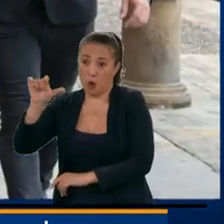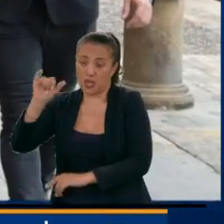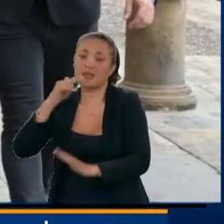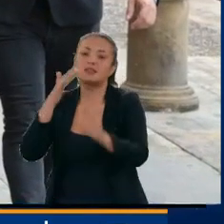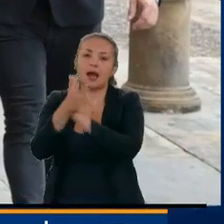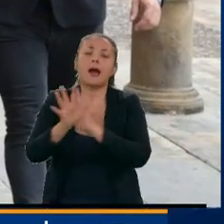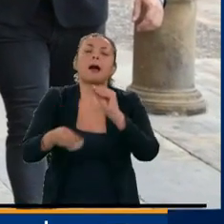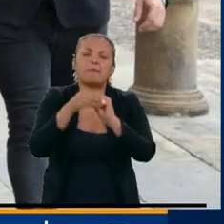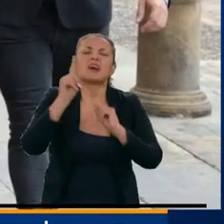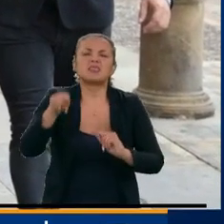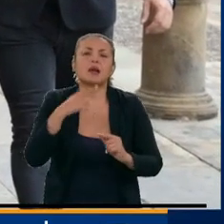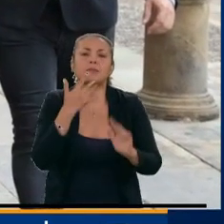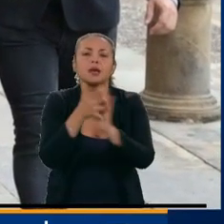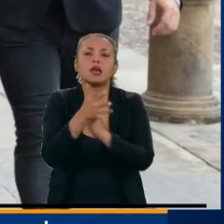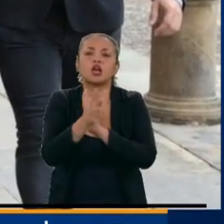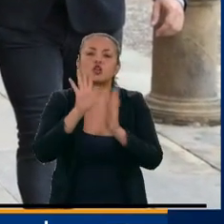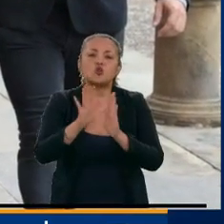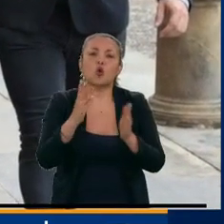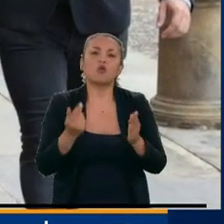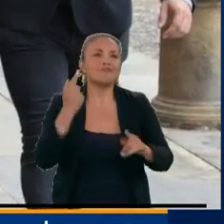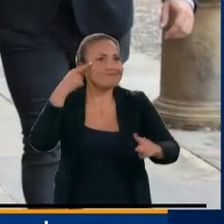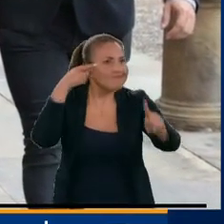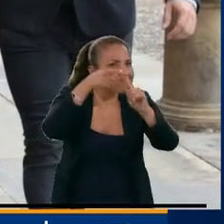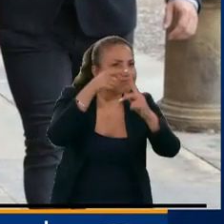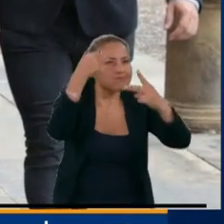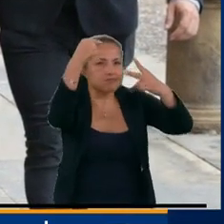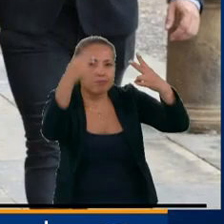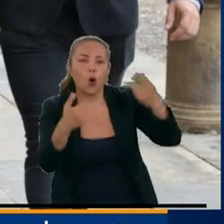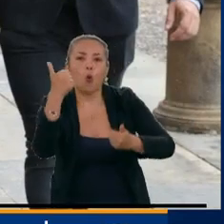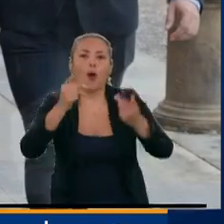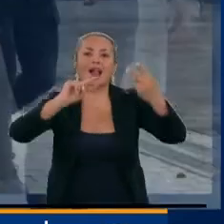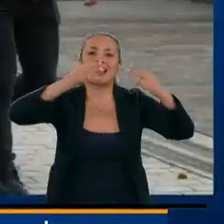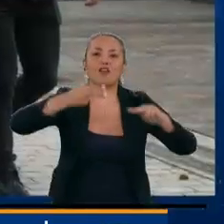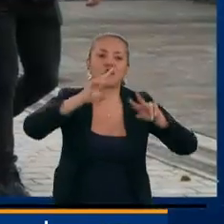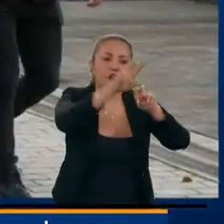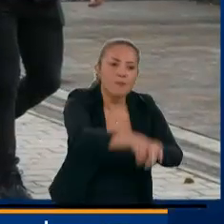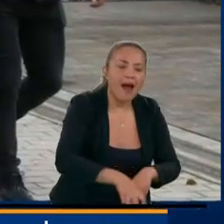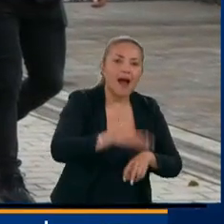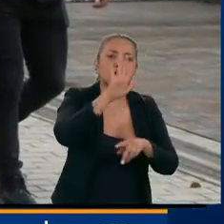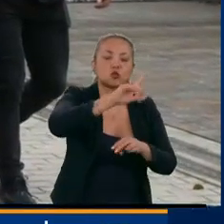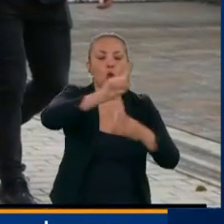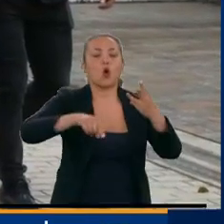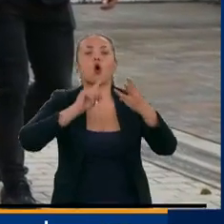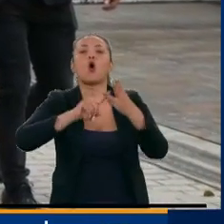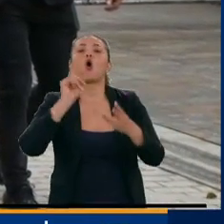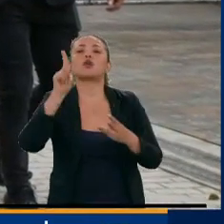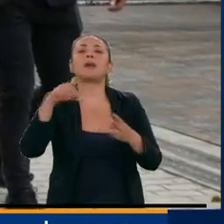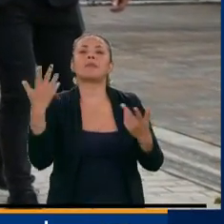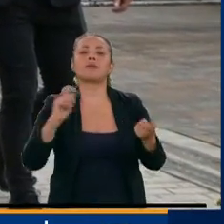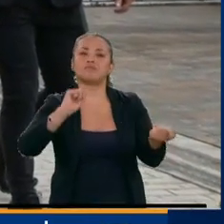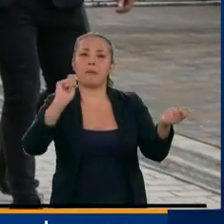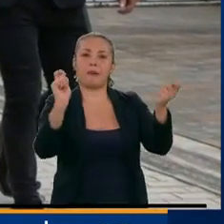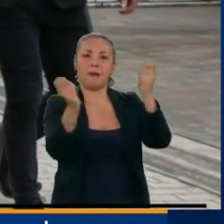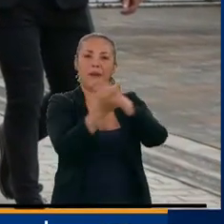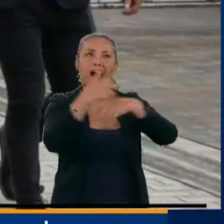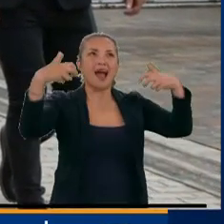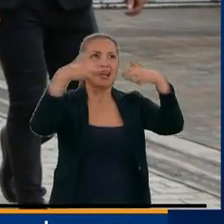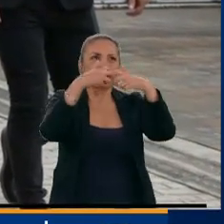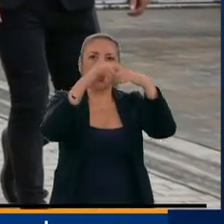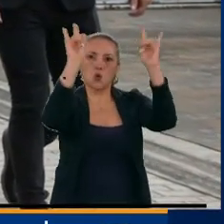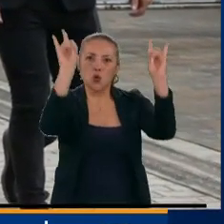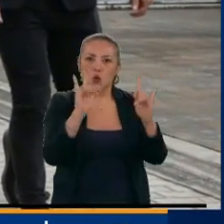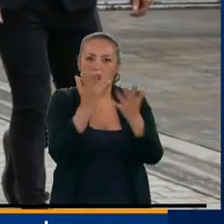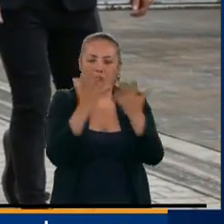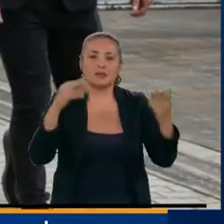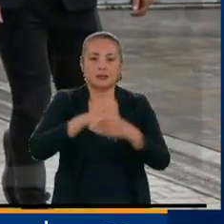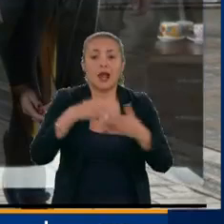estimular diferentes apuestas del gobierno nacional como la reforma agraria o la transición energética. Ahora serán las comisiones económicas